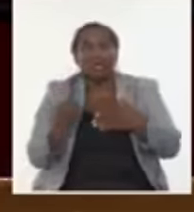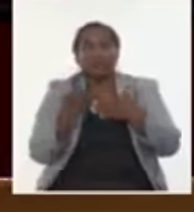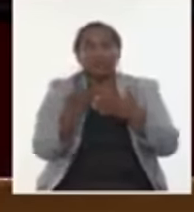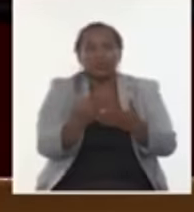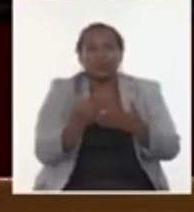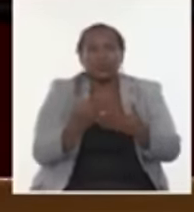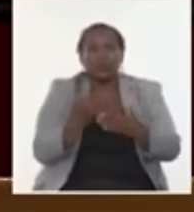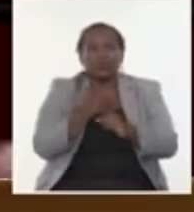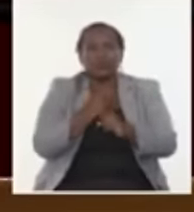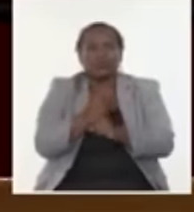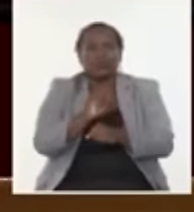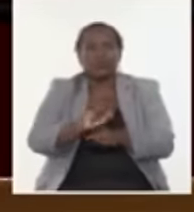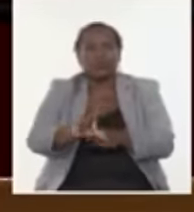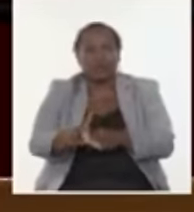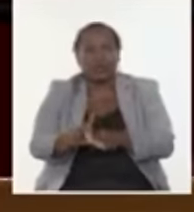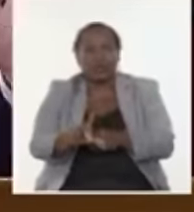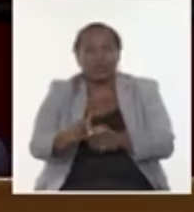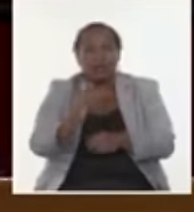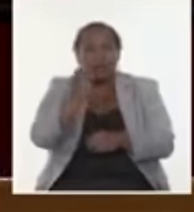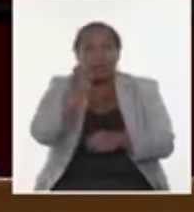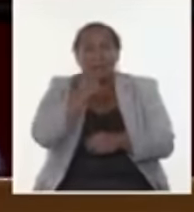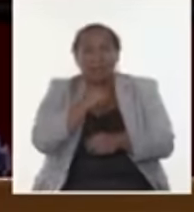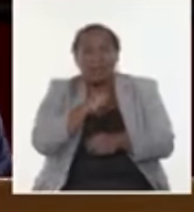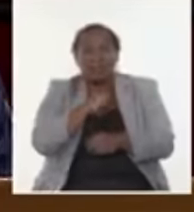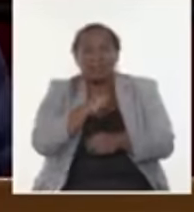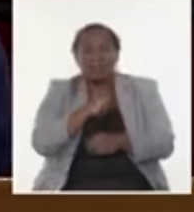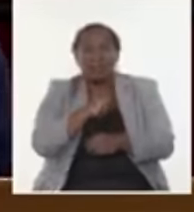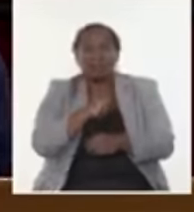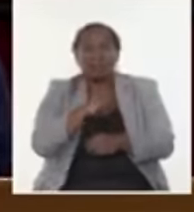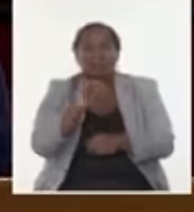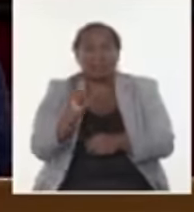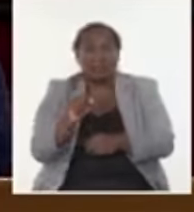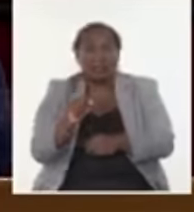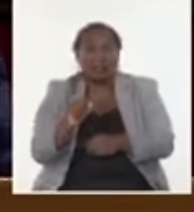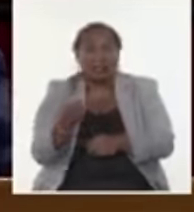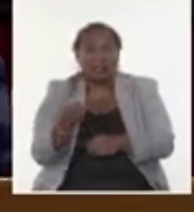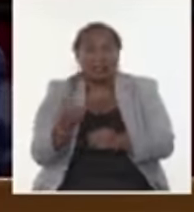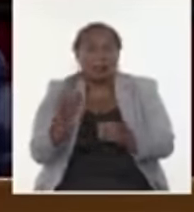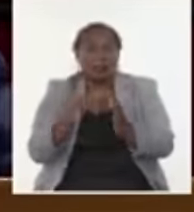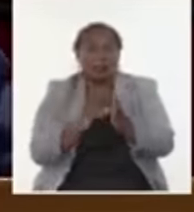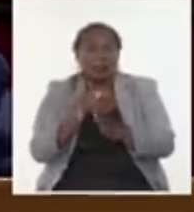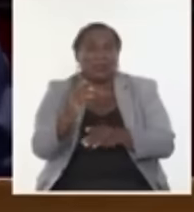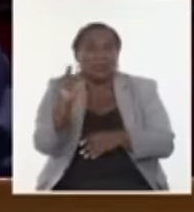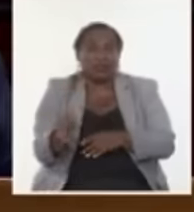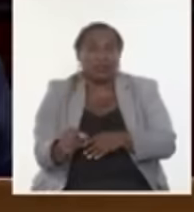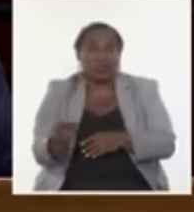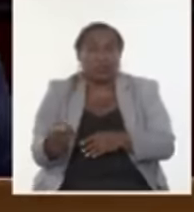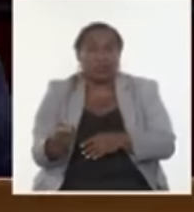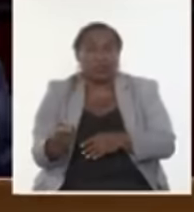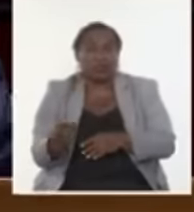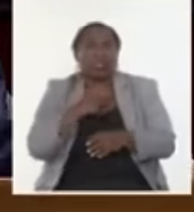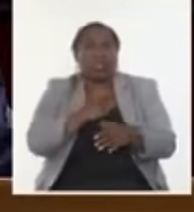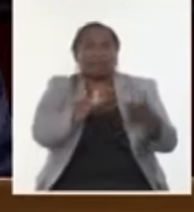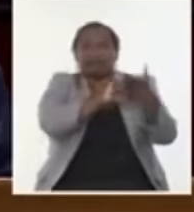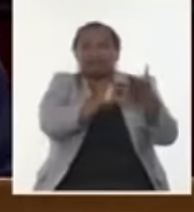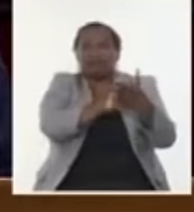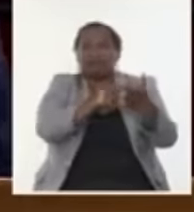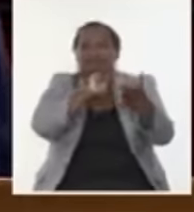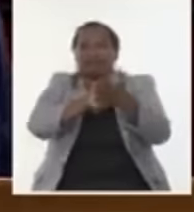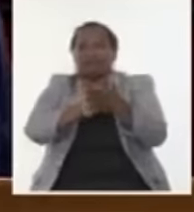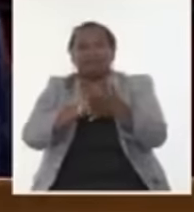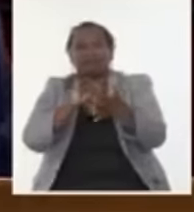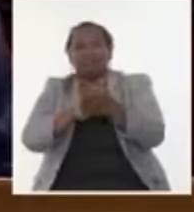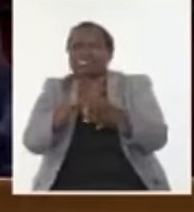sociales en la comunidad más de un cuarto de millón de personas. Y estamos tocando puerta a puerta. Y una